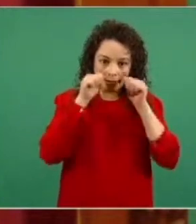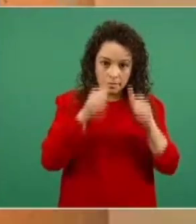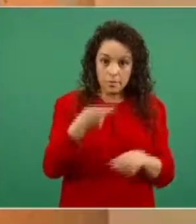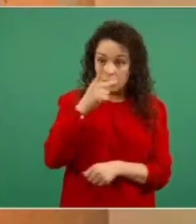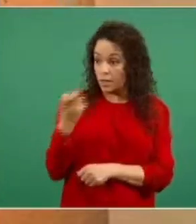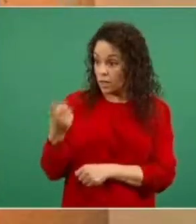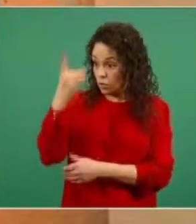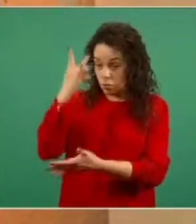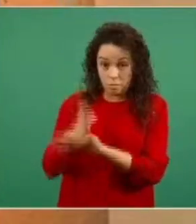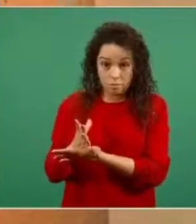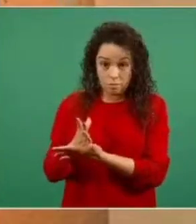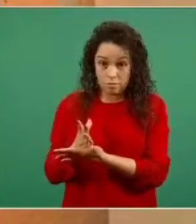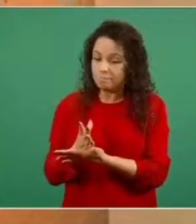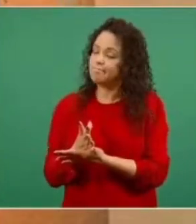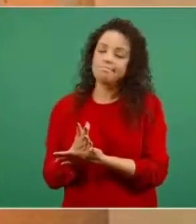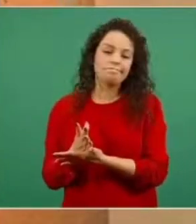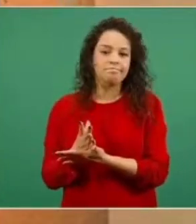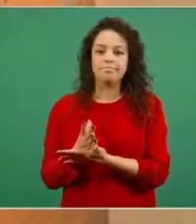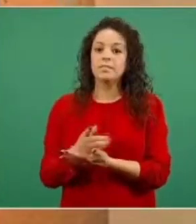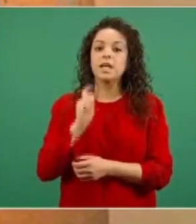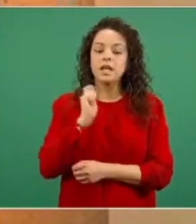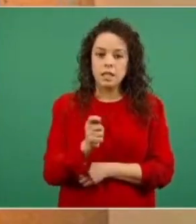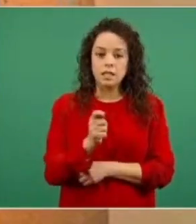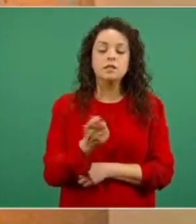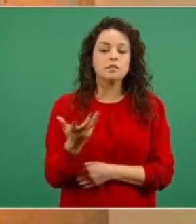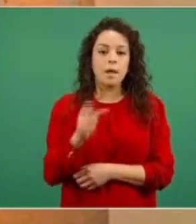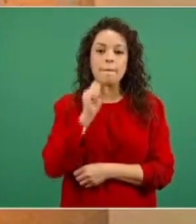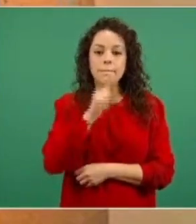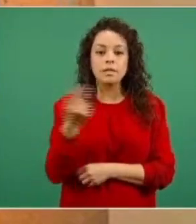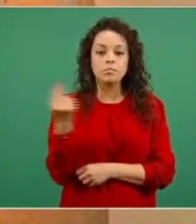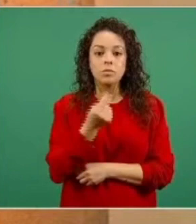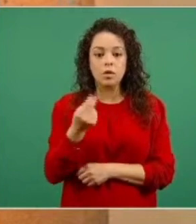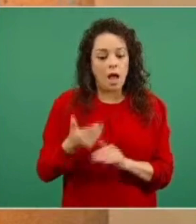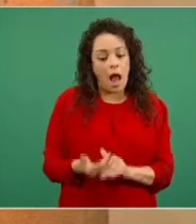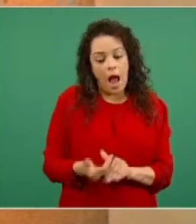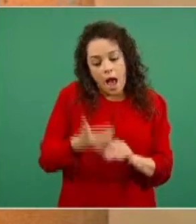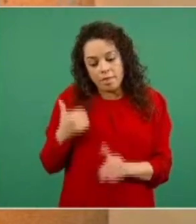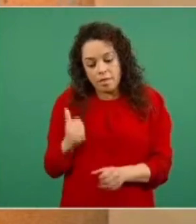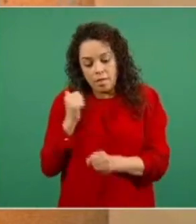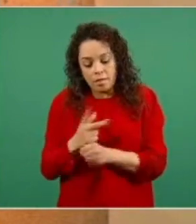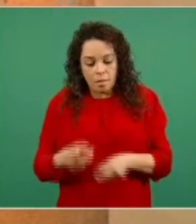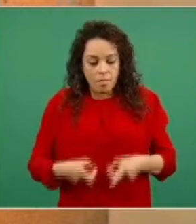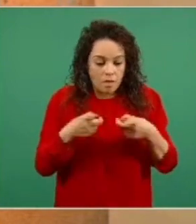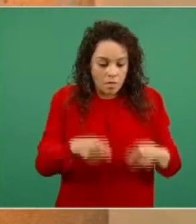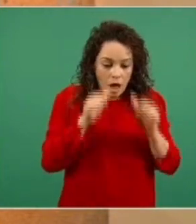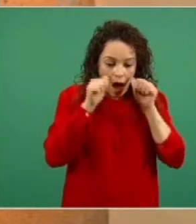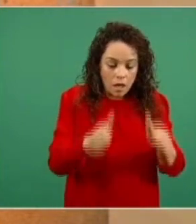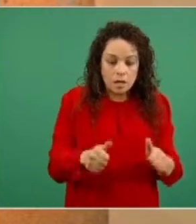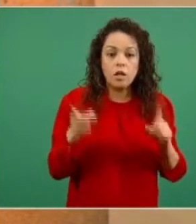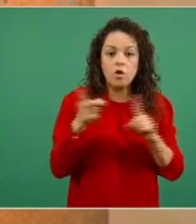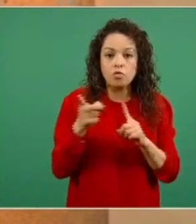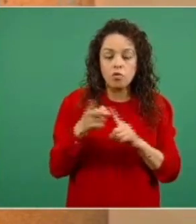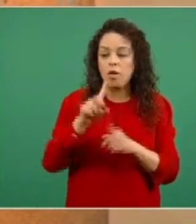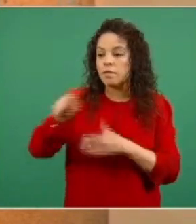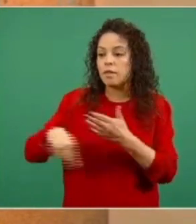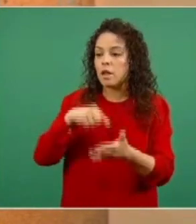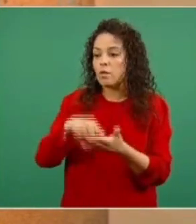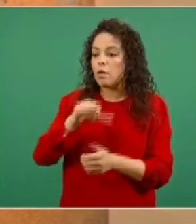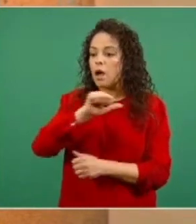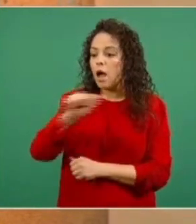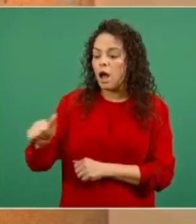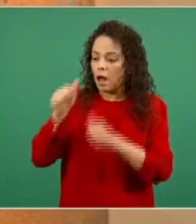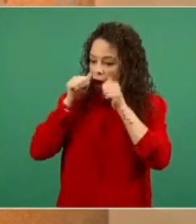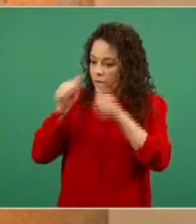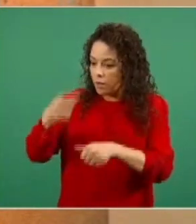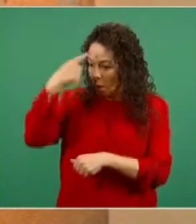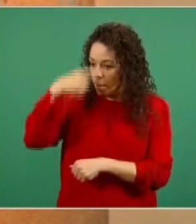sector, también se busca muchas veces la atención temprana en los módulos de atención respiratoria,